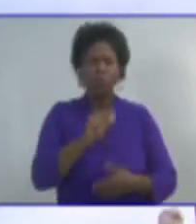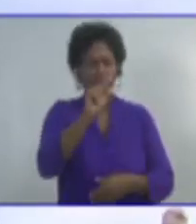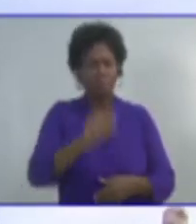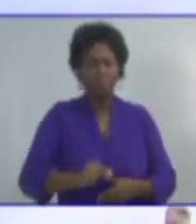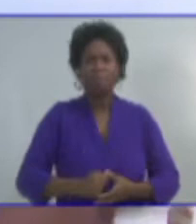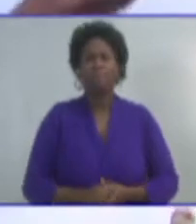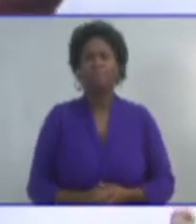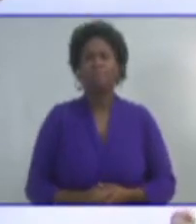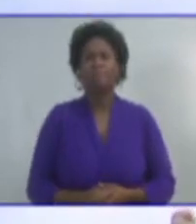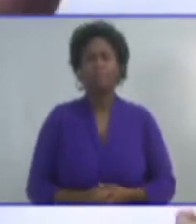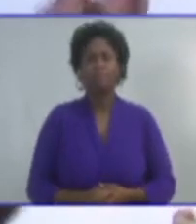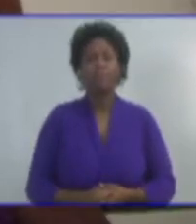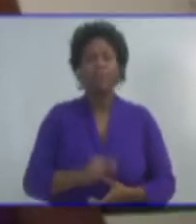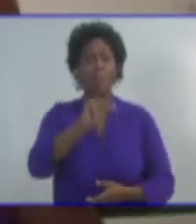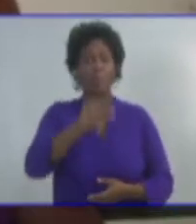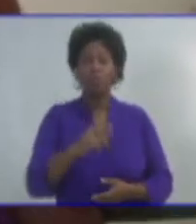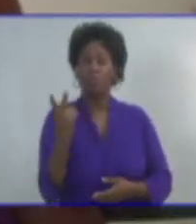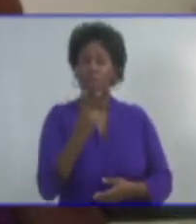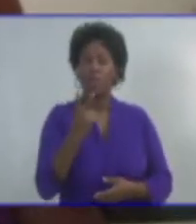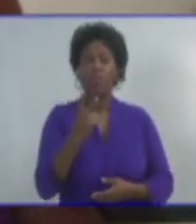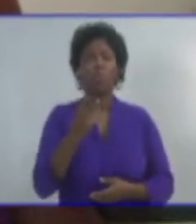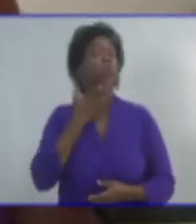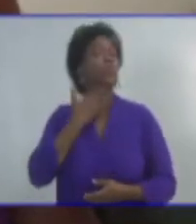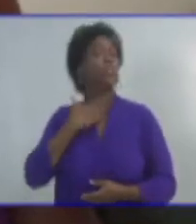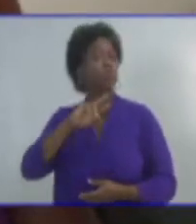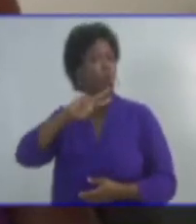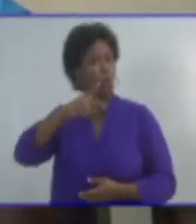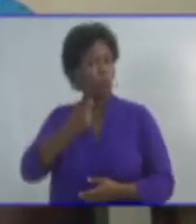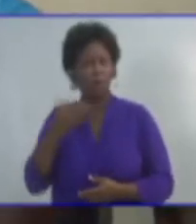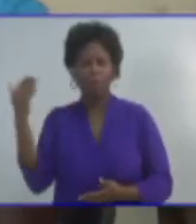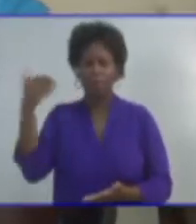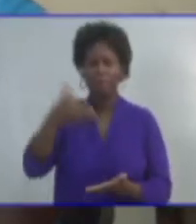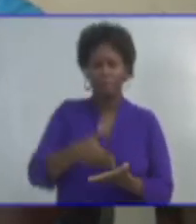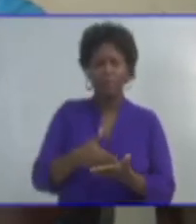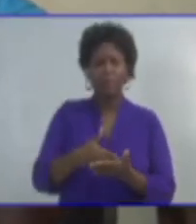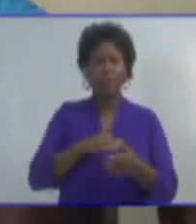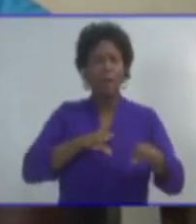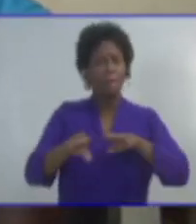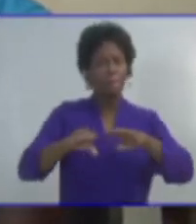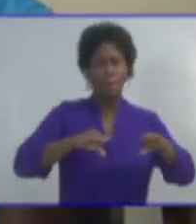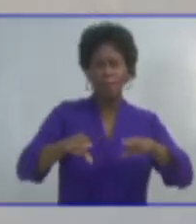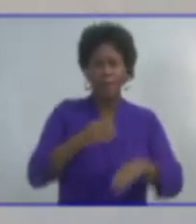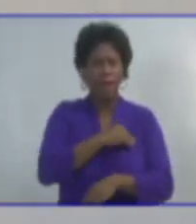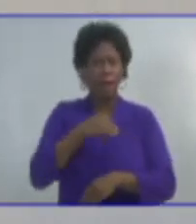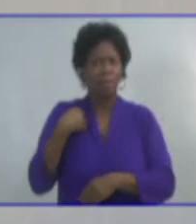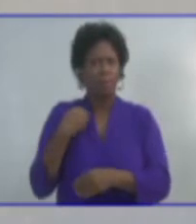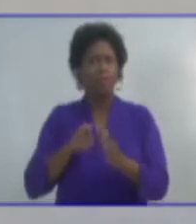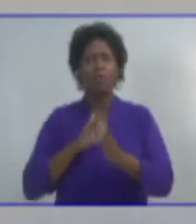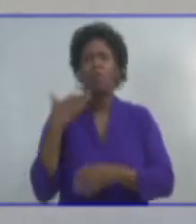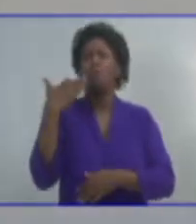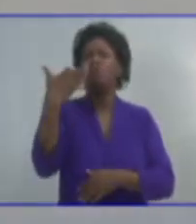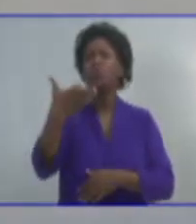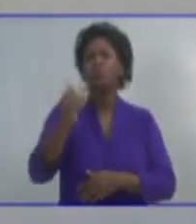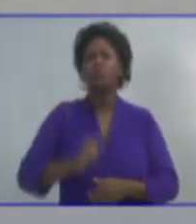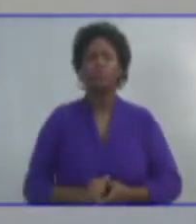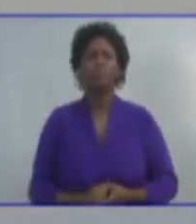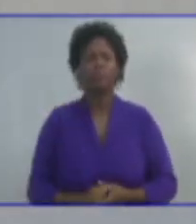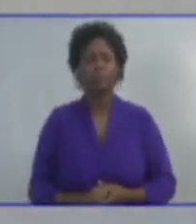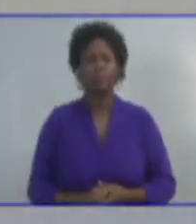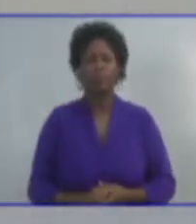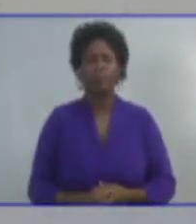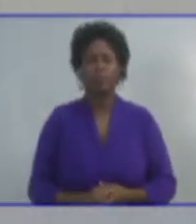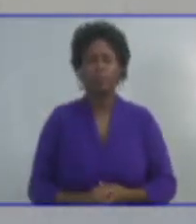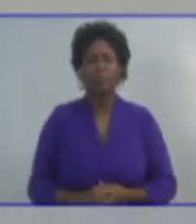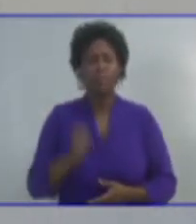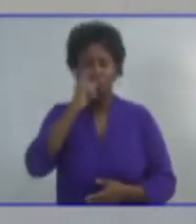Edson sueñan con regresar a la isla para hacer realidad sus sueños de formarse como médicos. Quiero pasar 2 años en Haití y